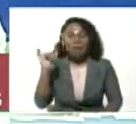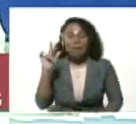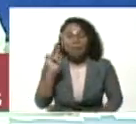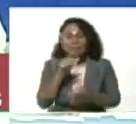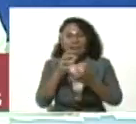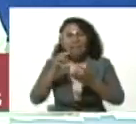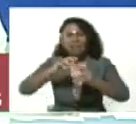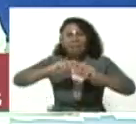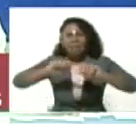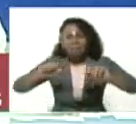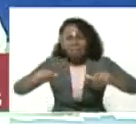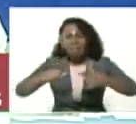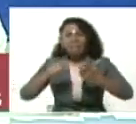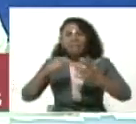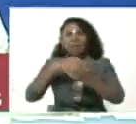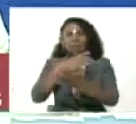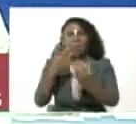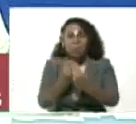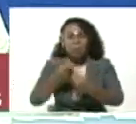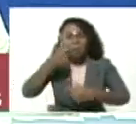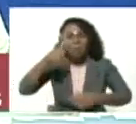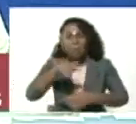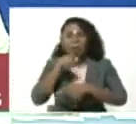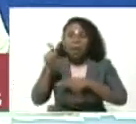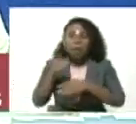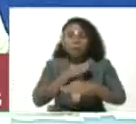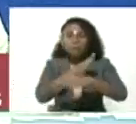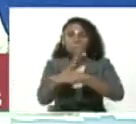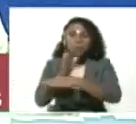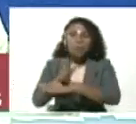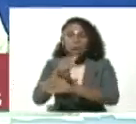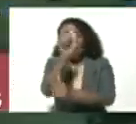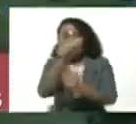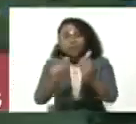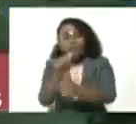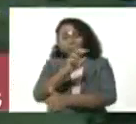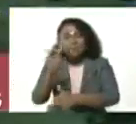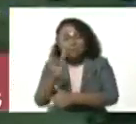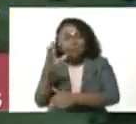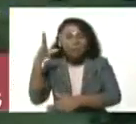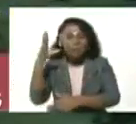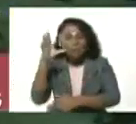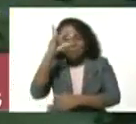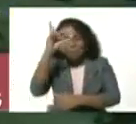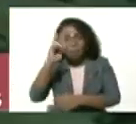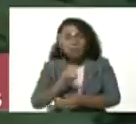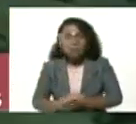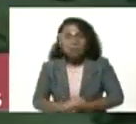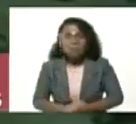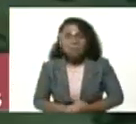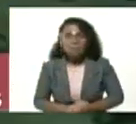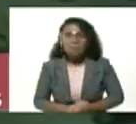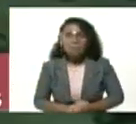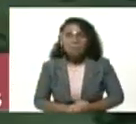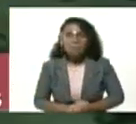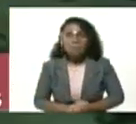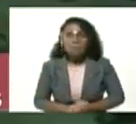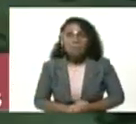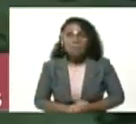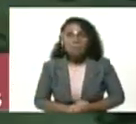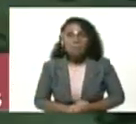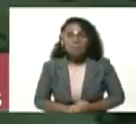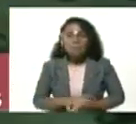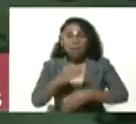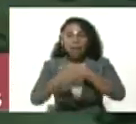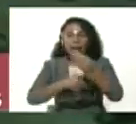barro, entre las piedras, con el pueblo. Allí estaba nuestra vicepresidenta ejecutiva, Delcy Rodríguez. Se llevó